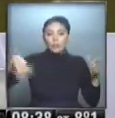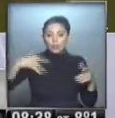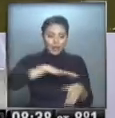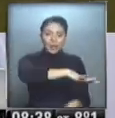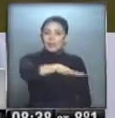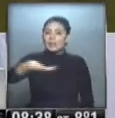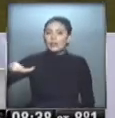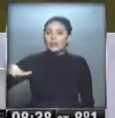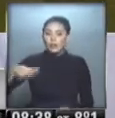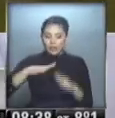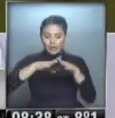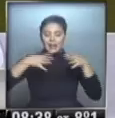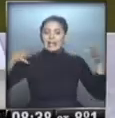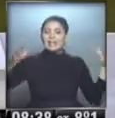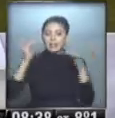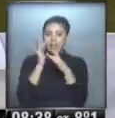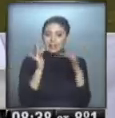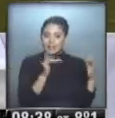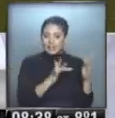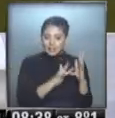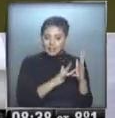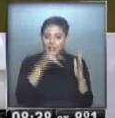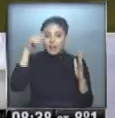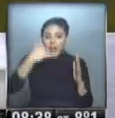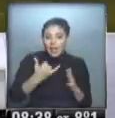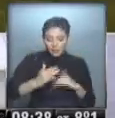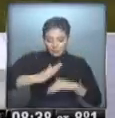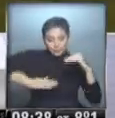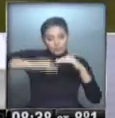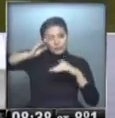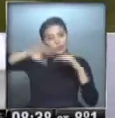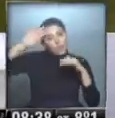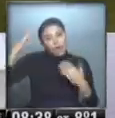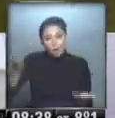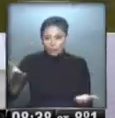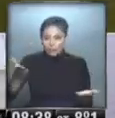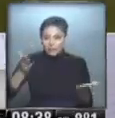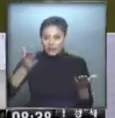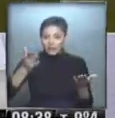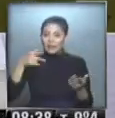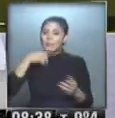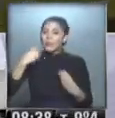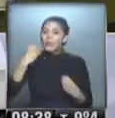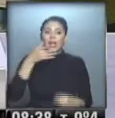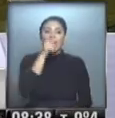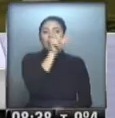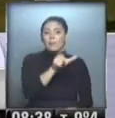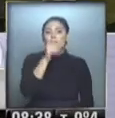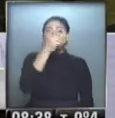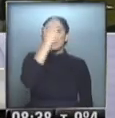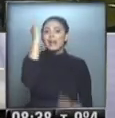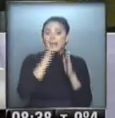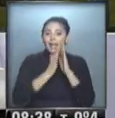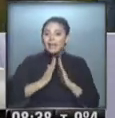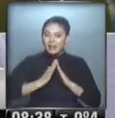alrededores del gran santuario que se ha elevado y que se ha levantado en homenaje en honor al pedido que la virgen